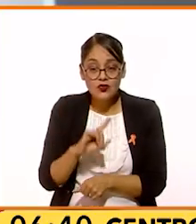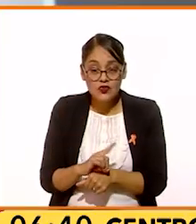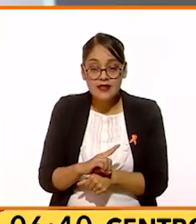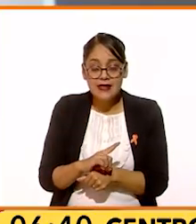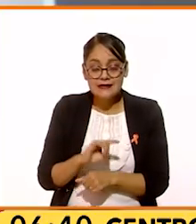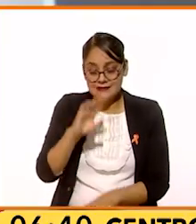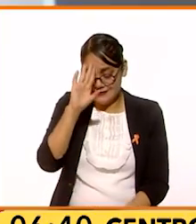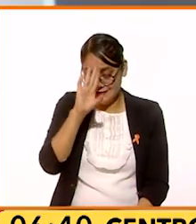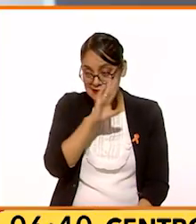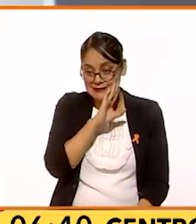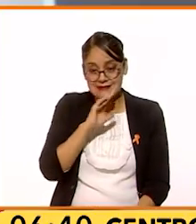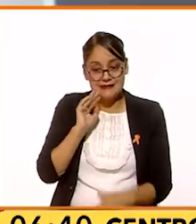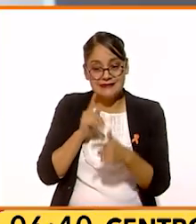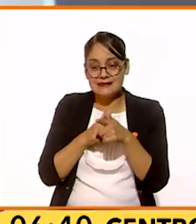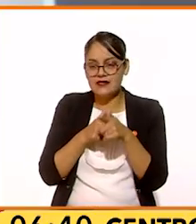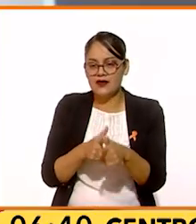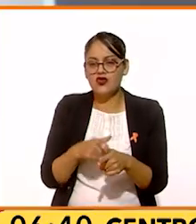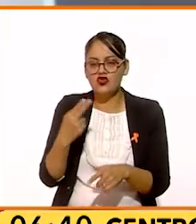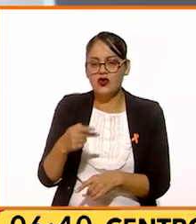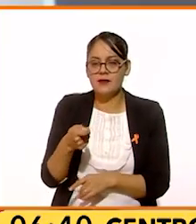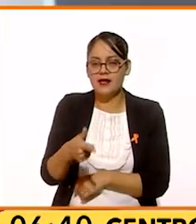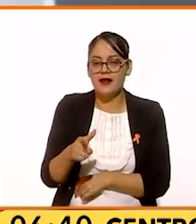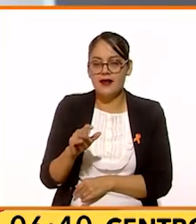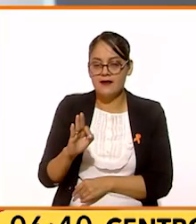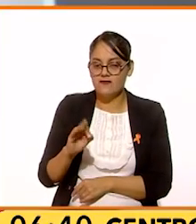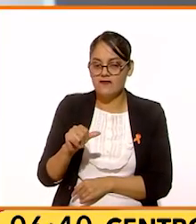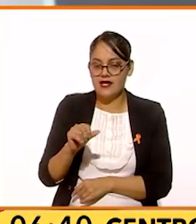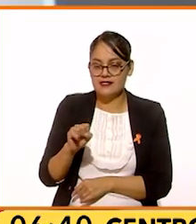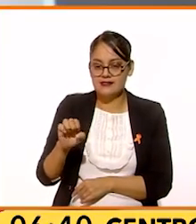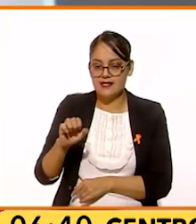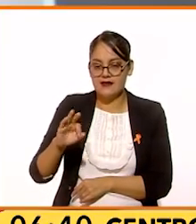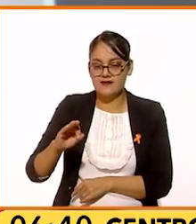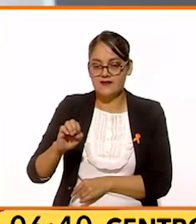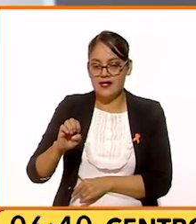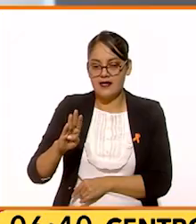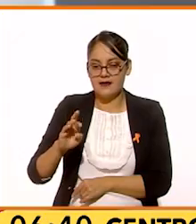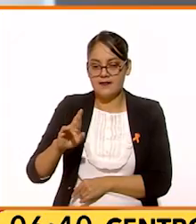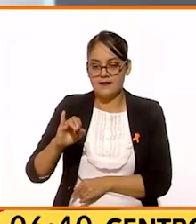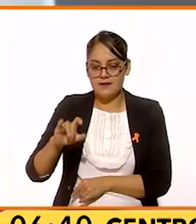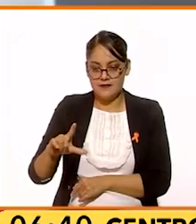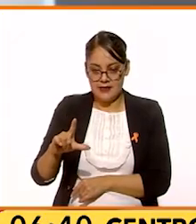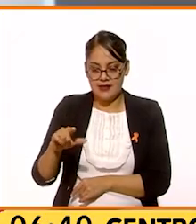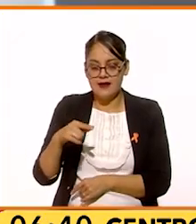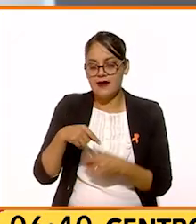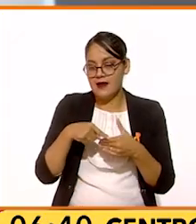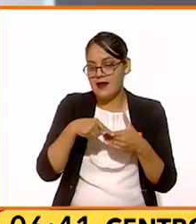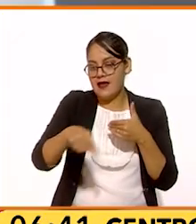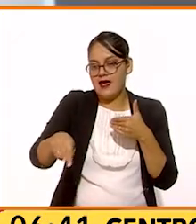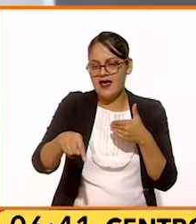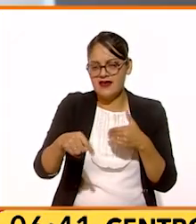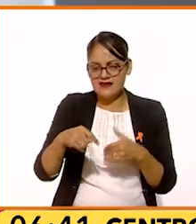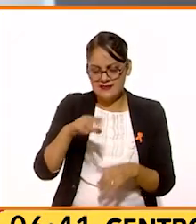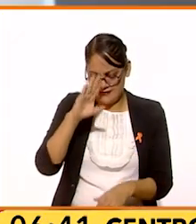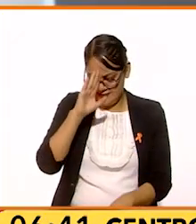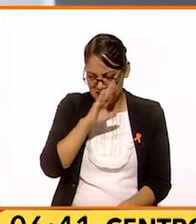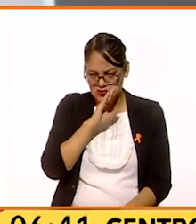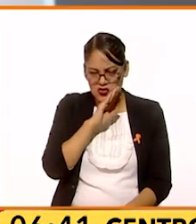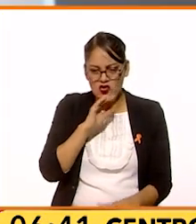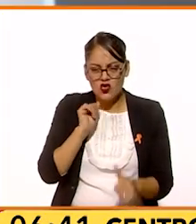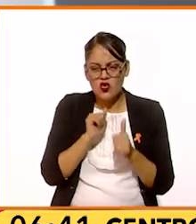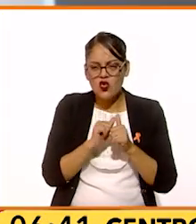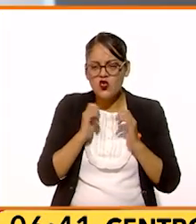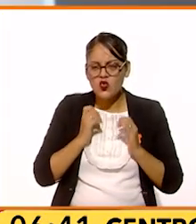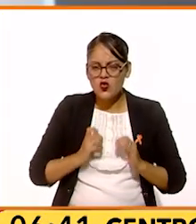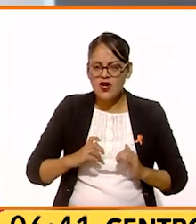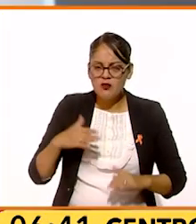que conocemos como la fase febril. Aquí hay una presencia de dolor intenso, dolor de